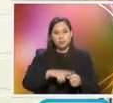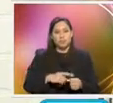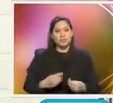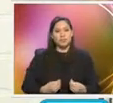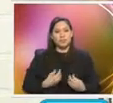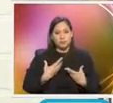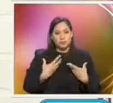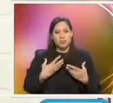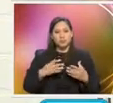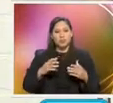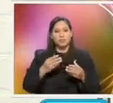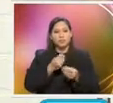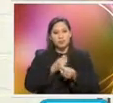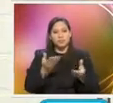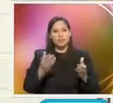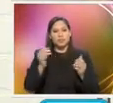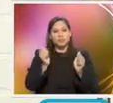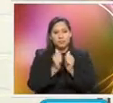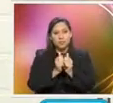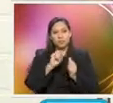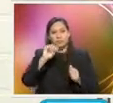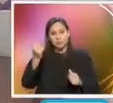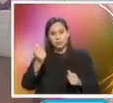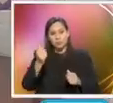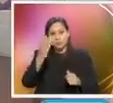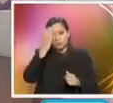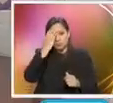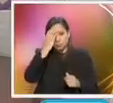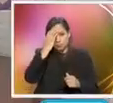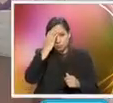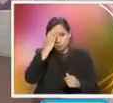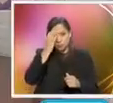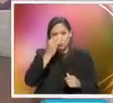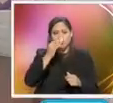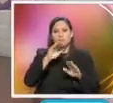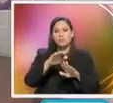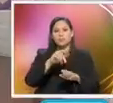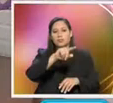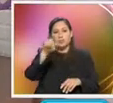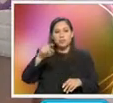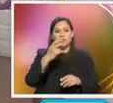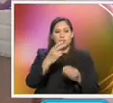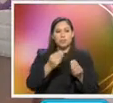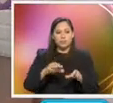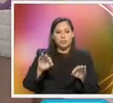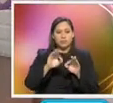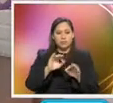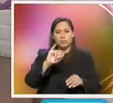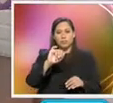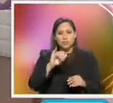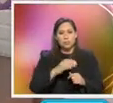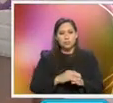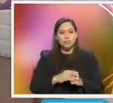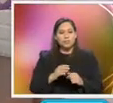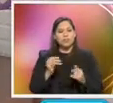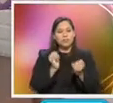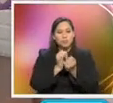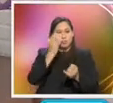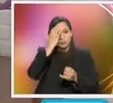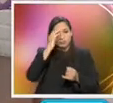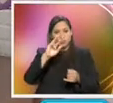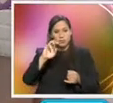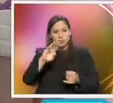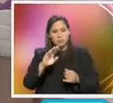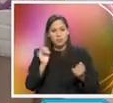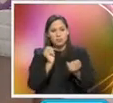disfrútenlo además compartiendo con los demás el conocimiento acerca de ellas. Creo que esa es una parte relevante. Relevante y también como conocer en la web, porque yo creo